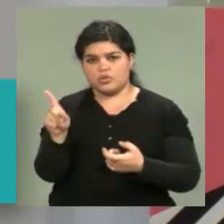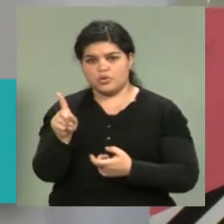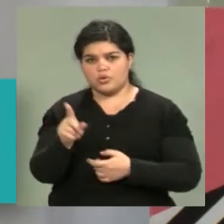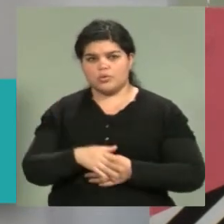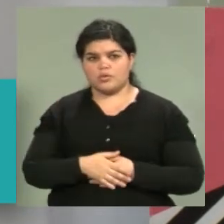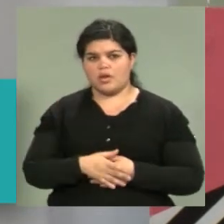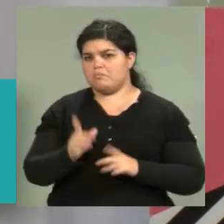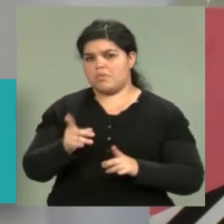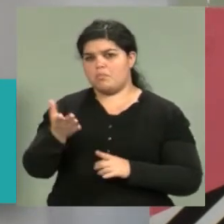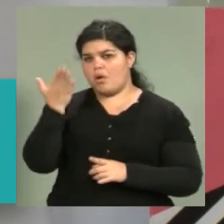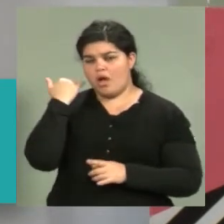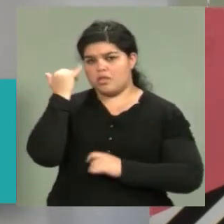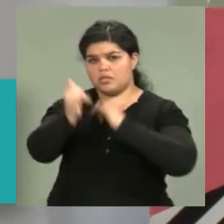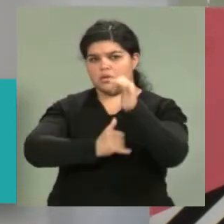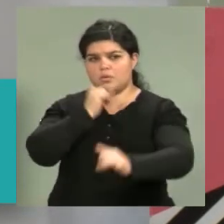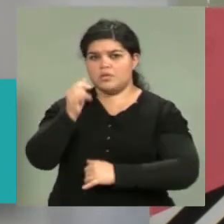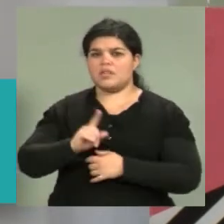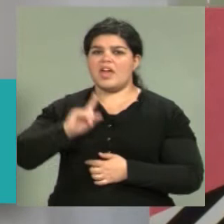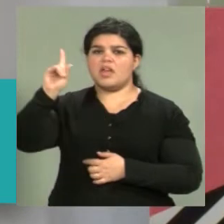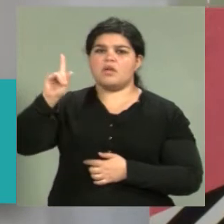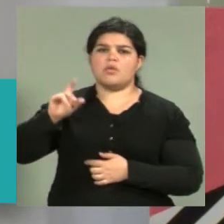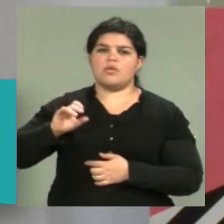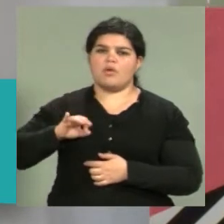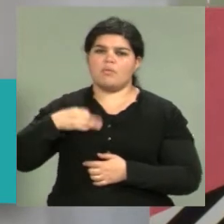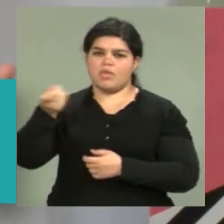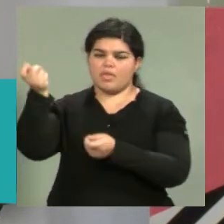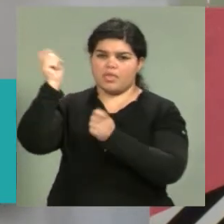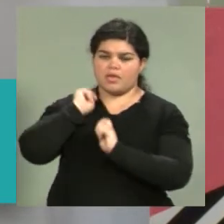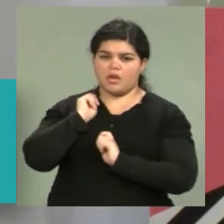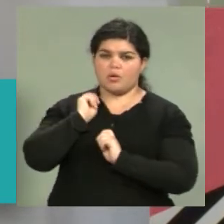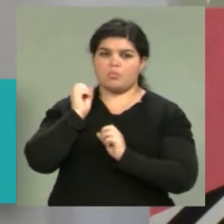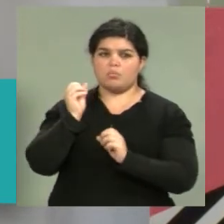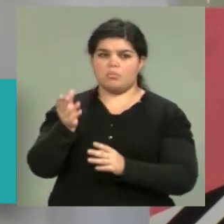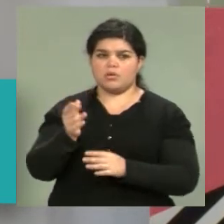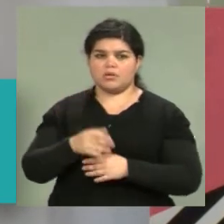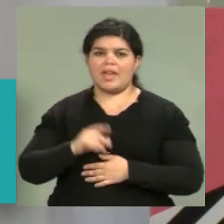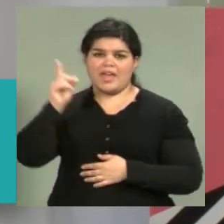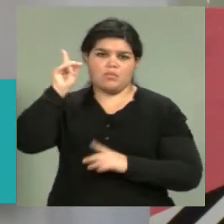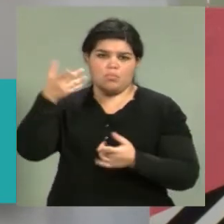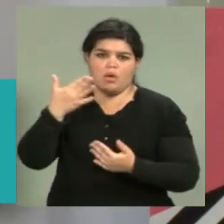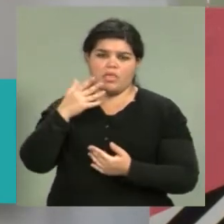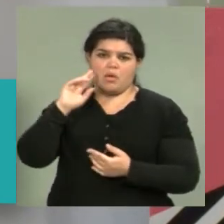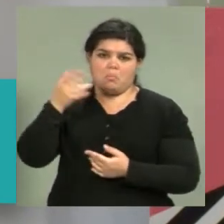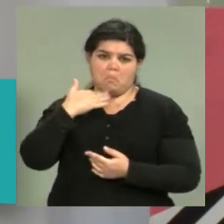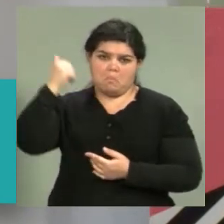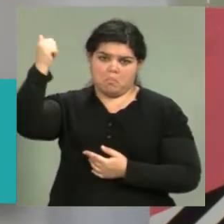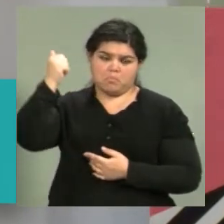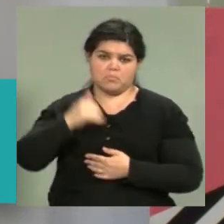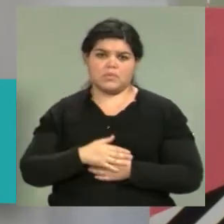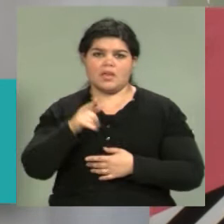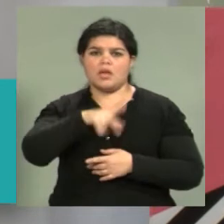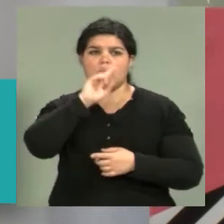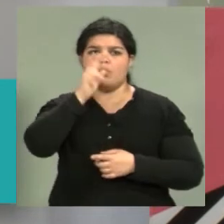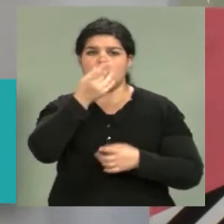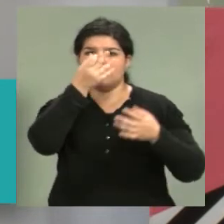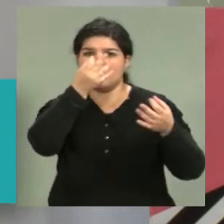a lo que dije antes de que Dios es quien da la vida, pues en realidad también tiene autoridad para quitarla, y lo que se ha llamado como muerte digna en realidad no